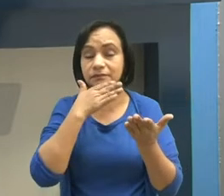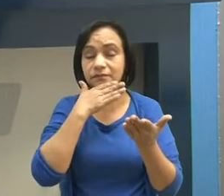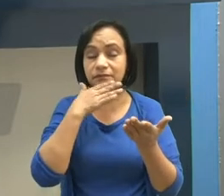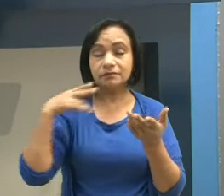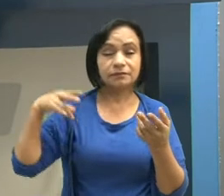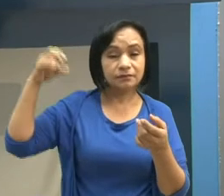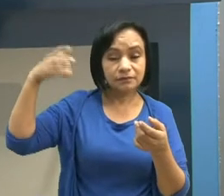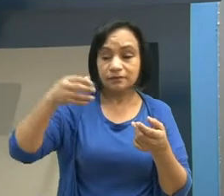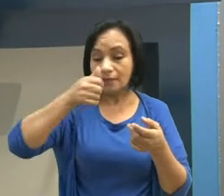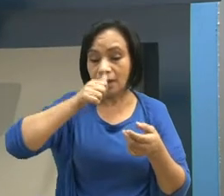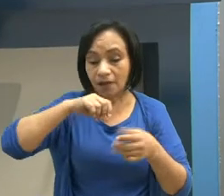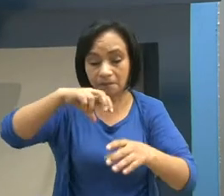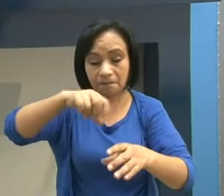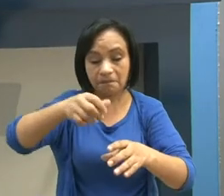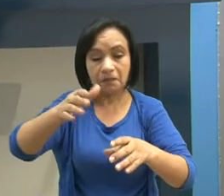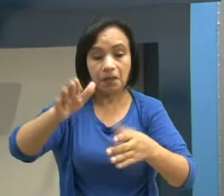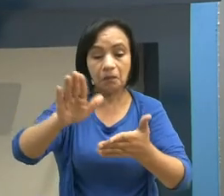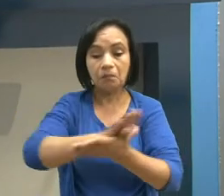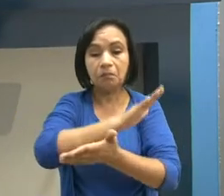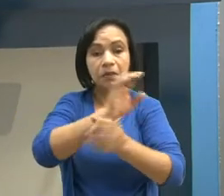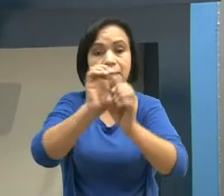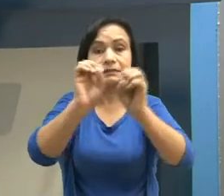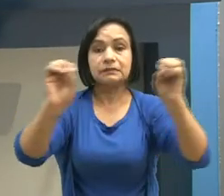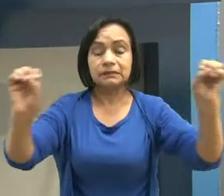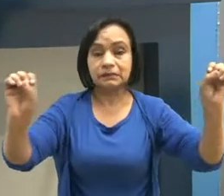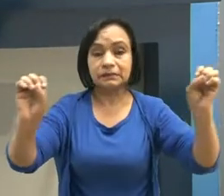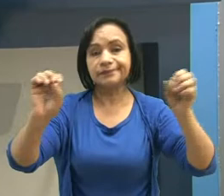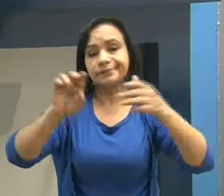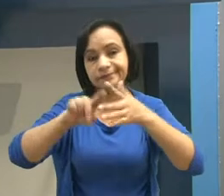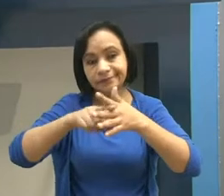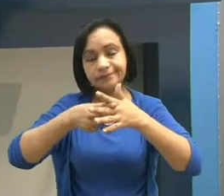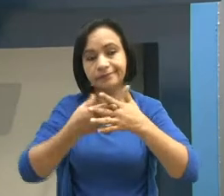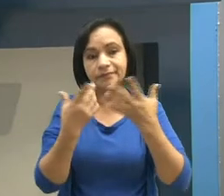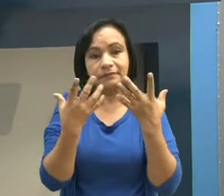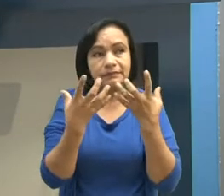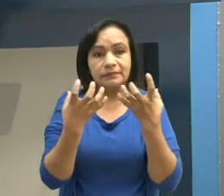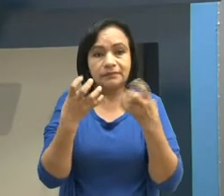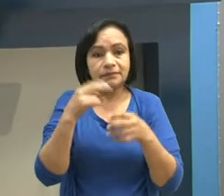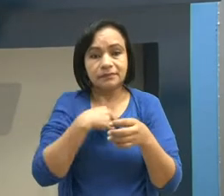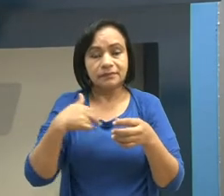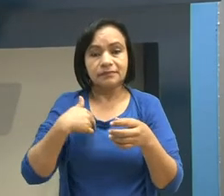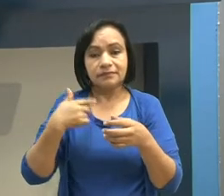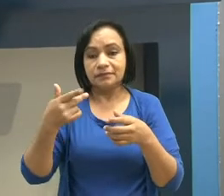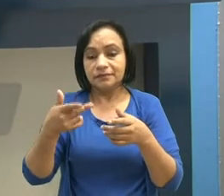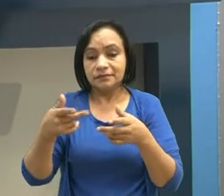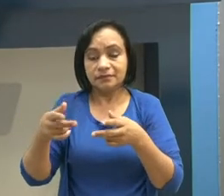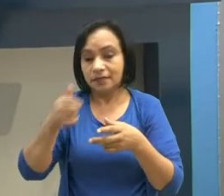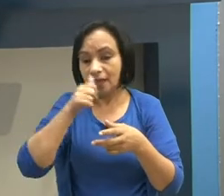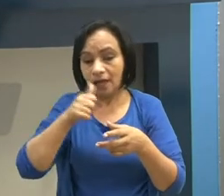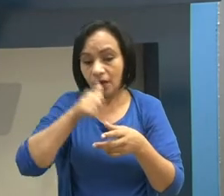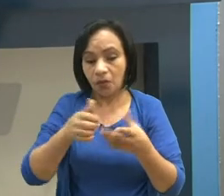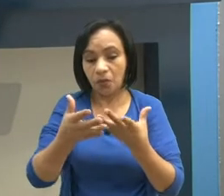algunas fuentes de abastecimiento de agua comienzan o inician ya un proceso de estrés, podríamos decir, dicen los hidrólogos, que ya comienzan